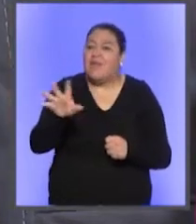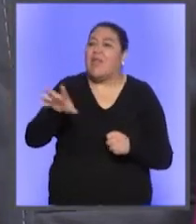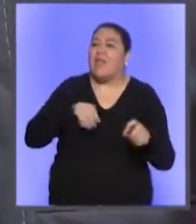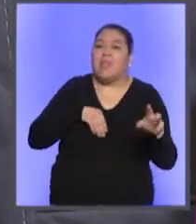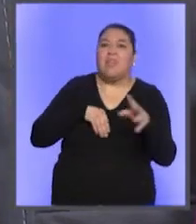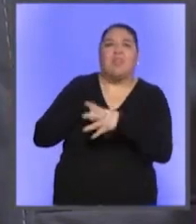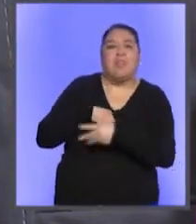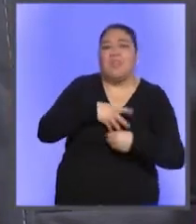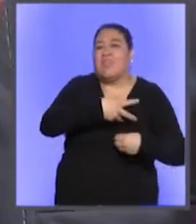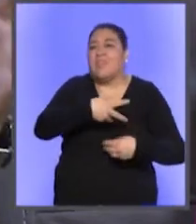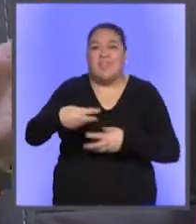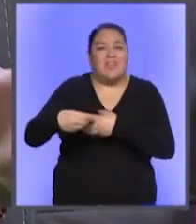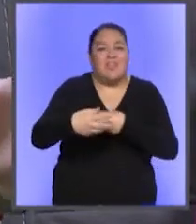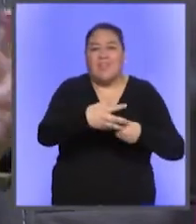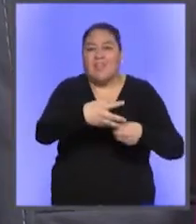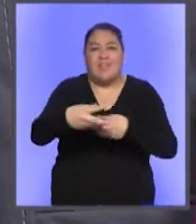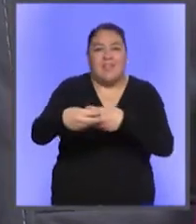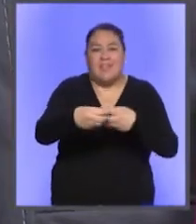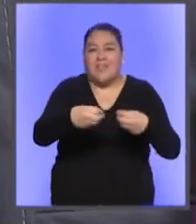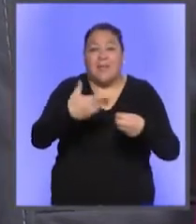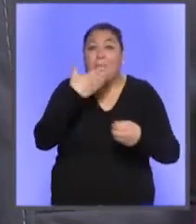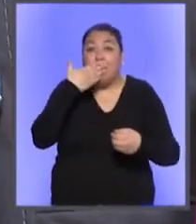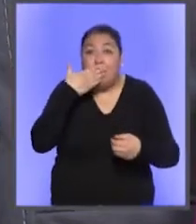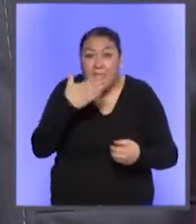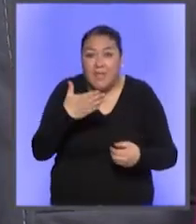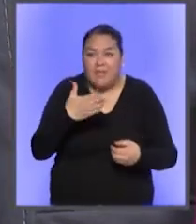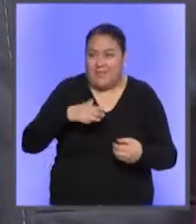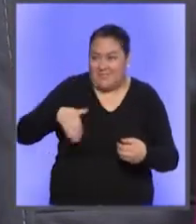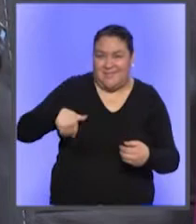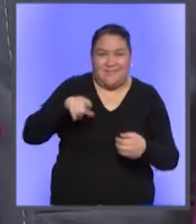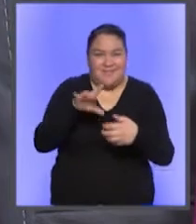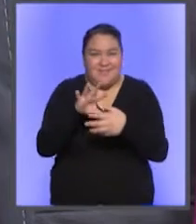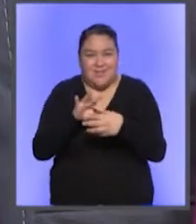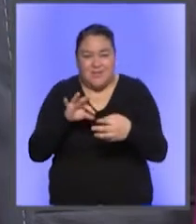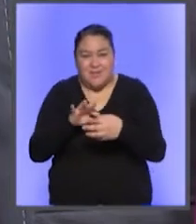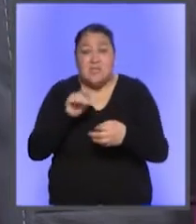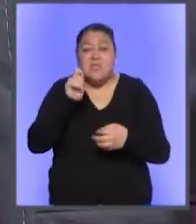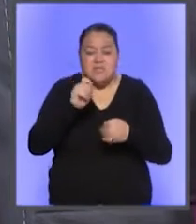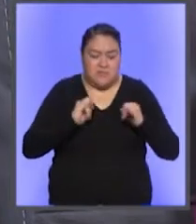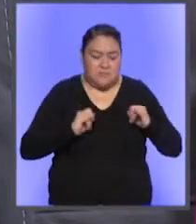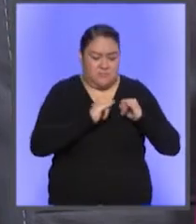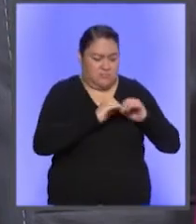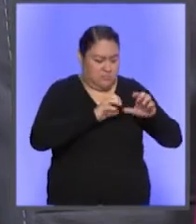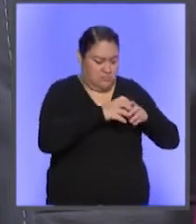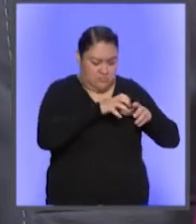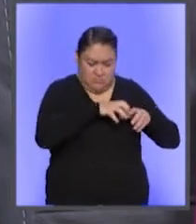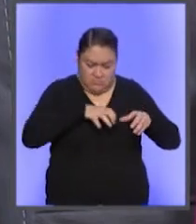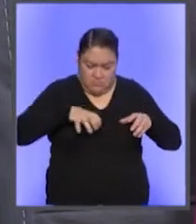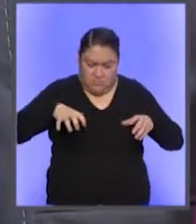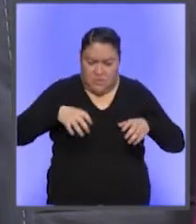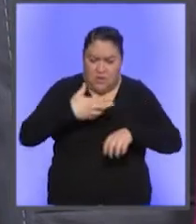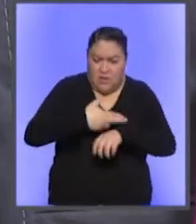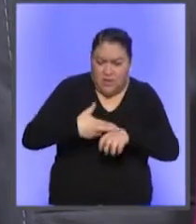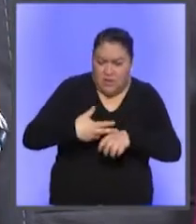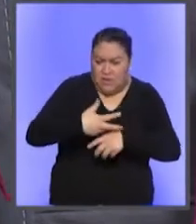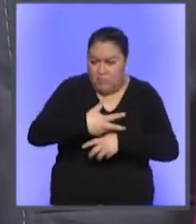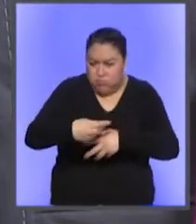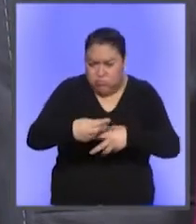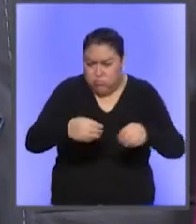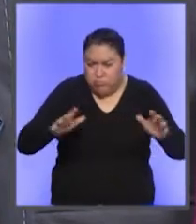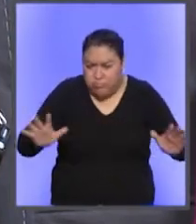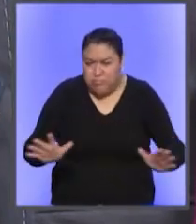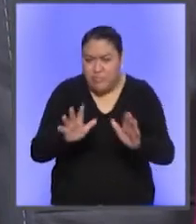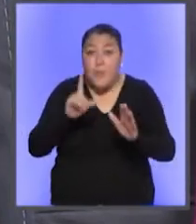de situaciones este tipo de conocimiento el esfuerzo que que como ya dijimos hacen las instituciones Me parece que